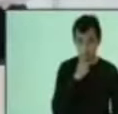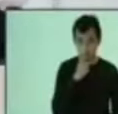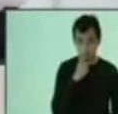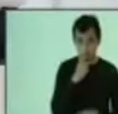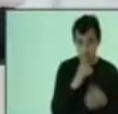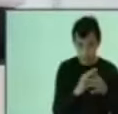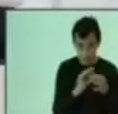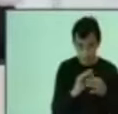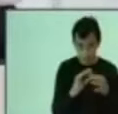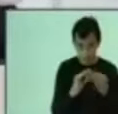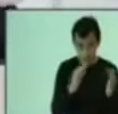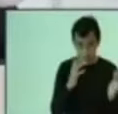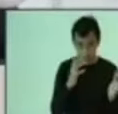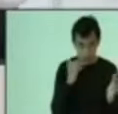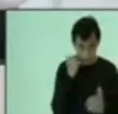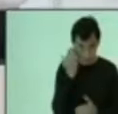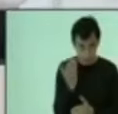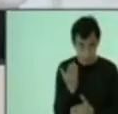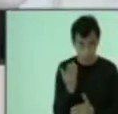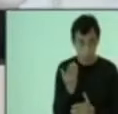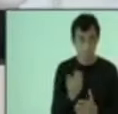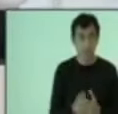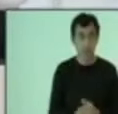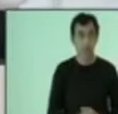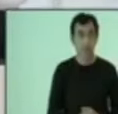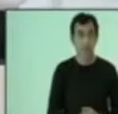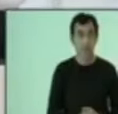uso de esos 4 segundos?